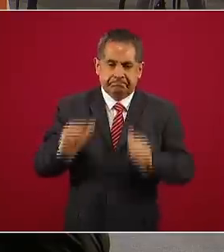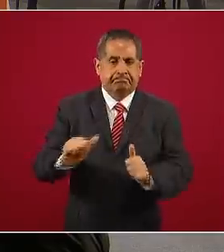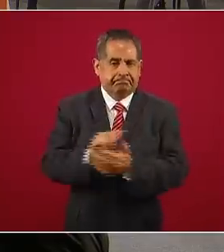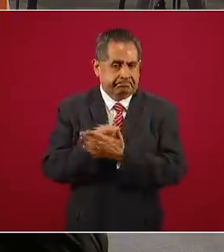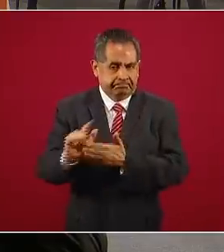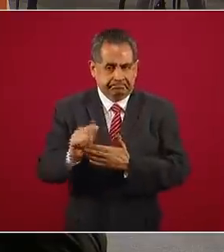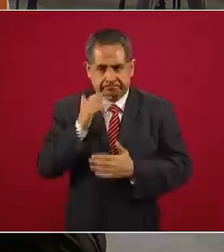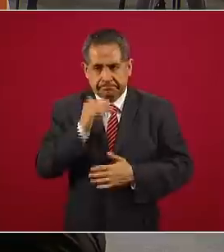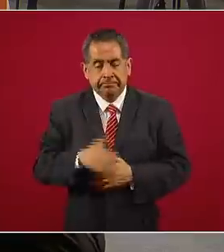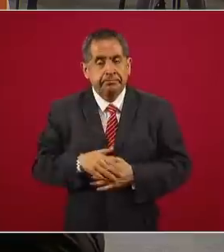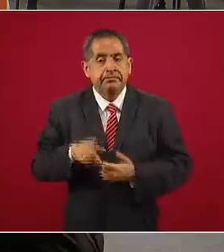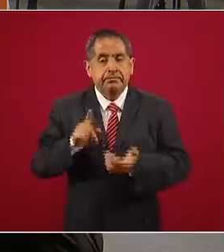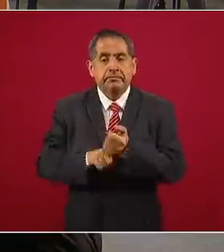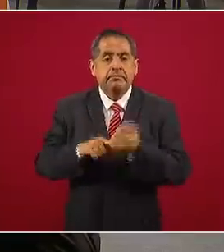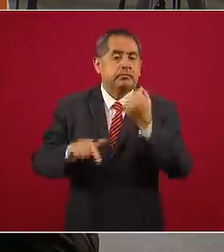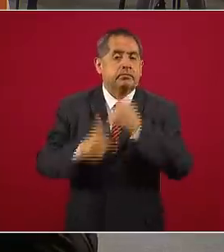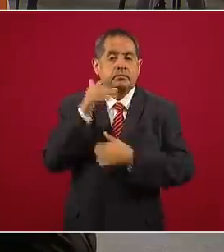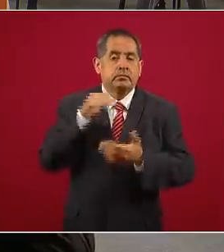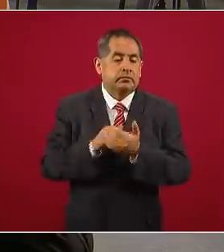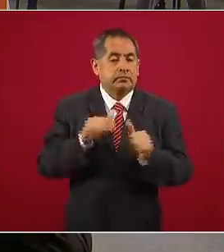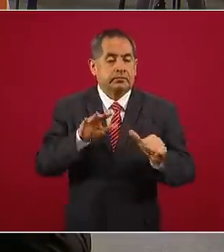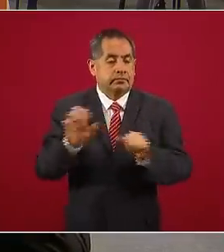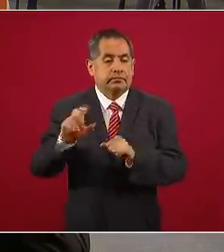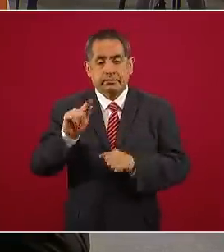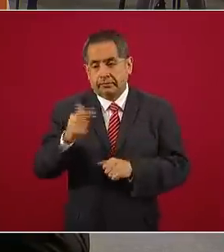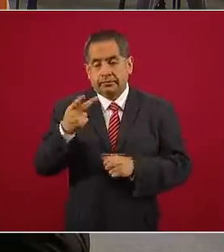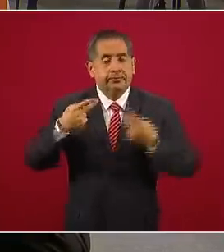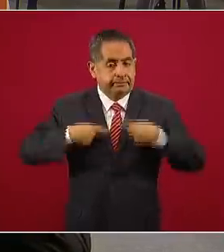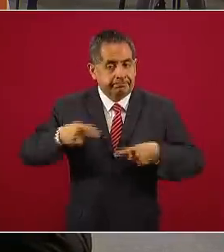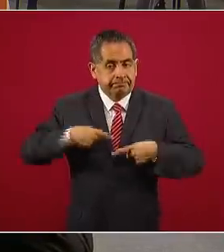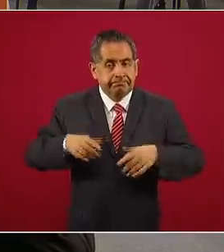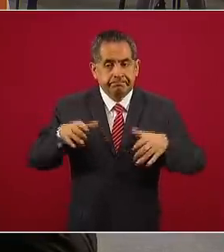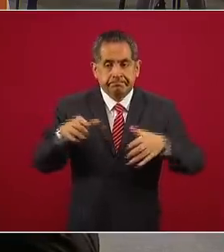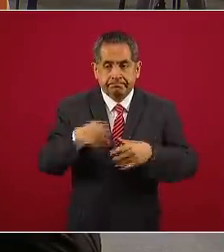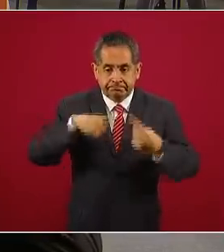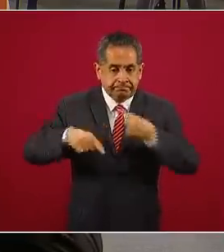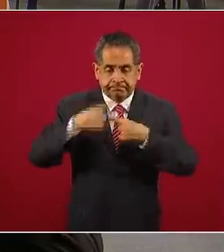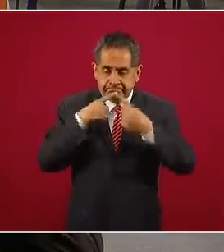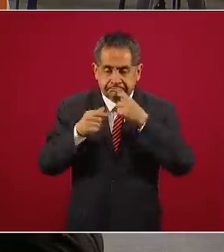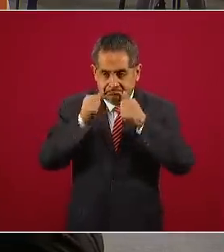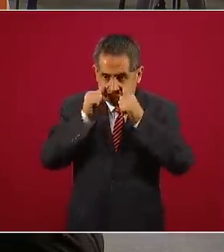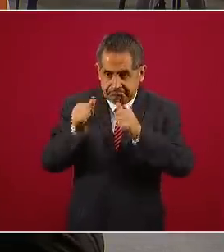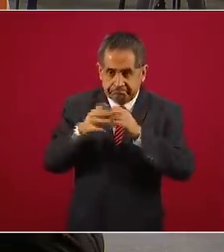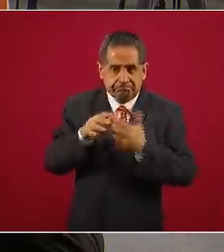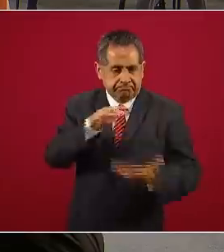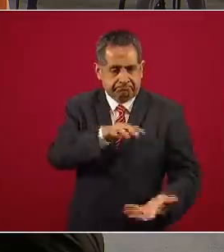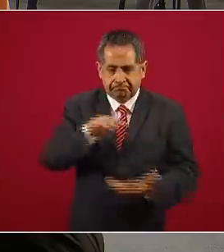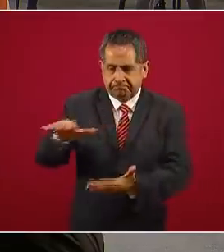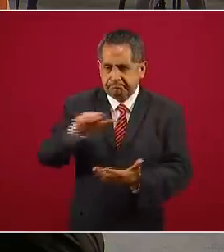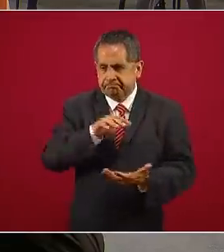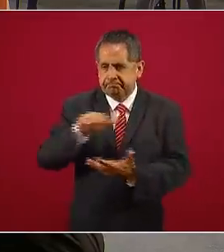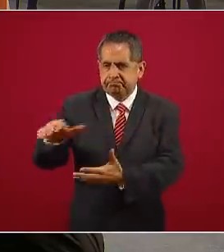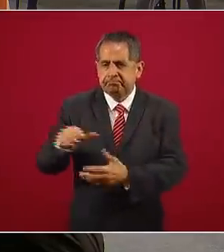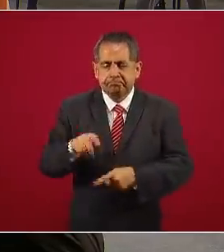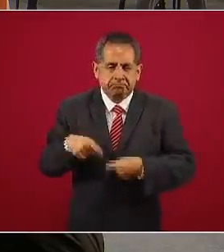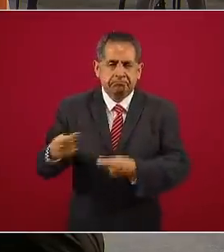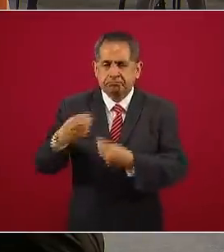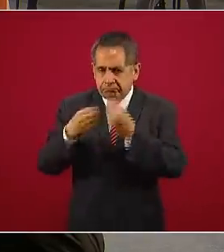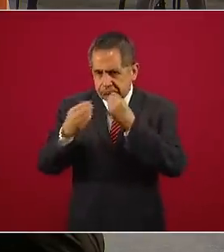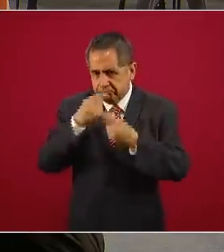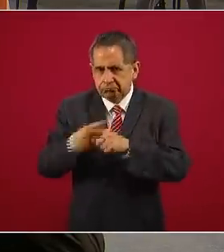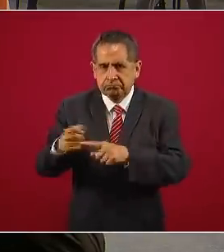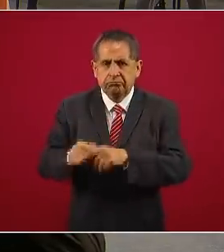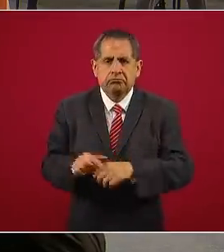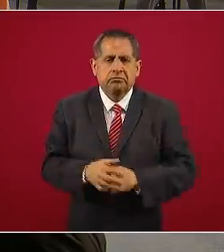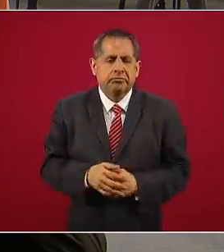poco más de dos de 12 mil 676 personas recibieron una despensa al final de cuentas